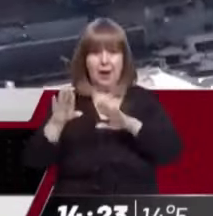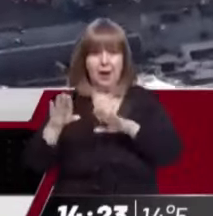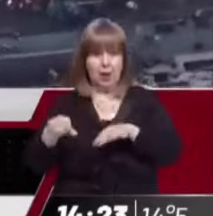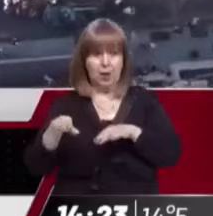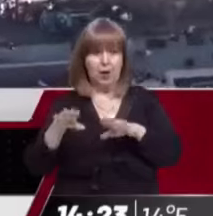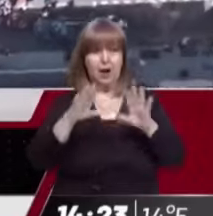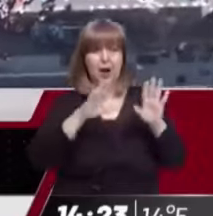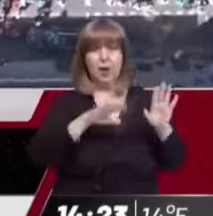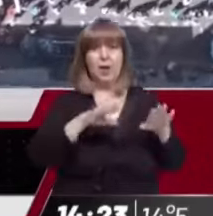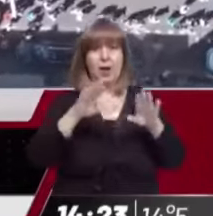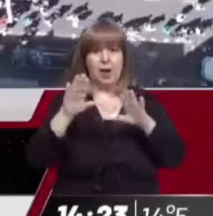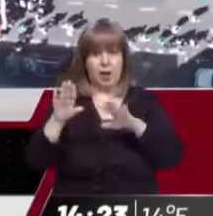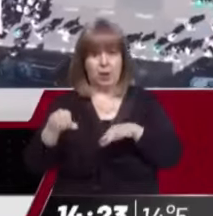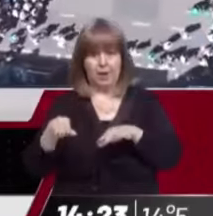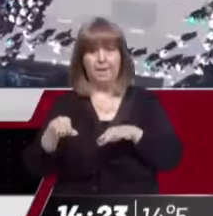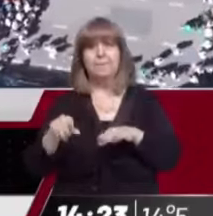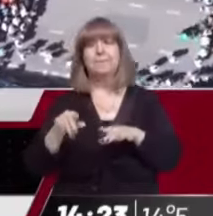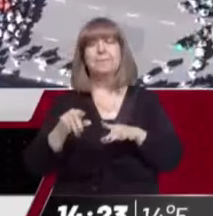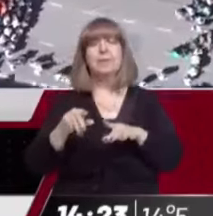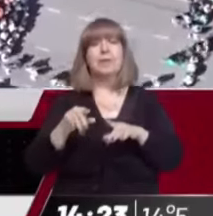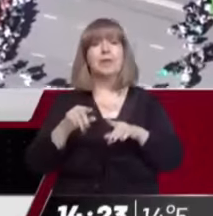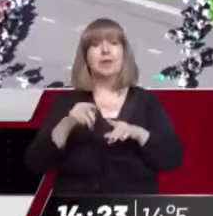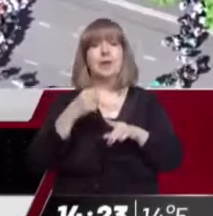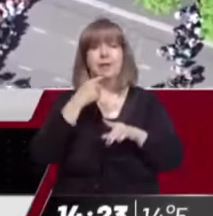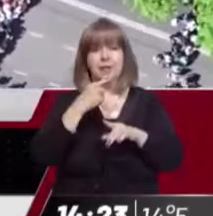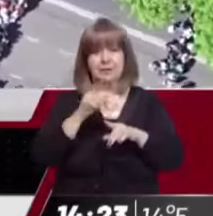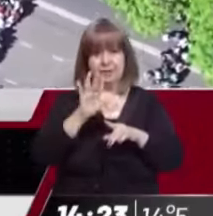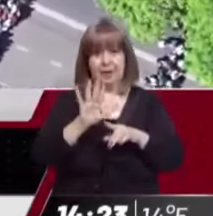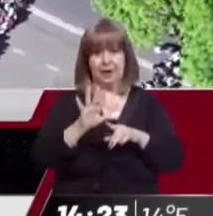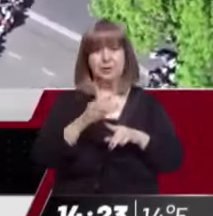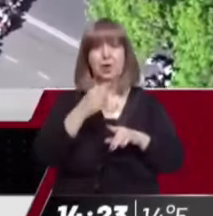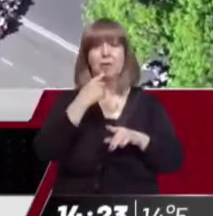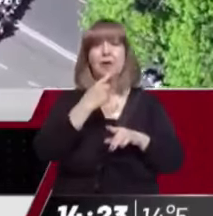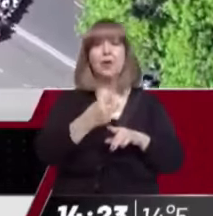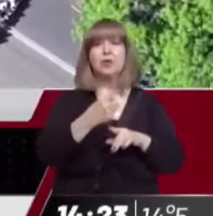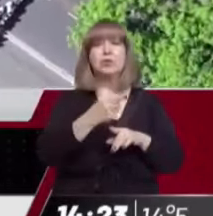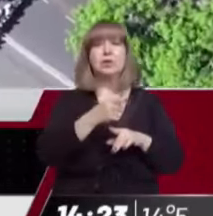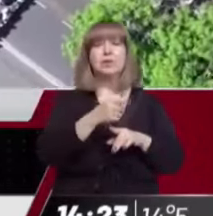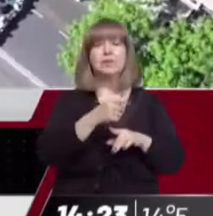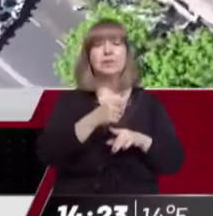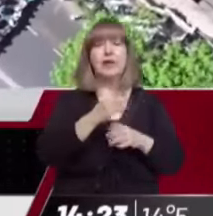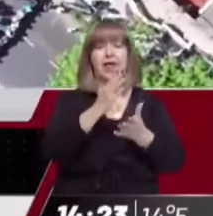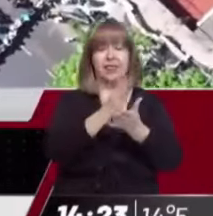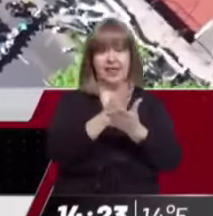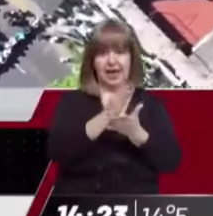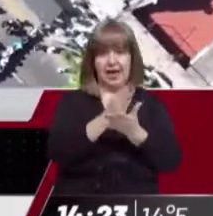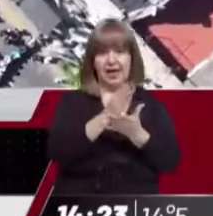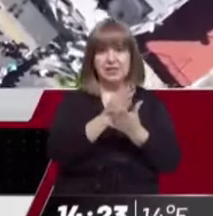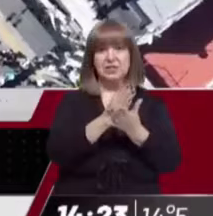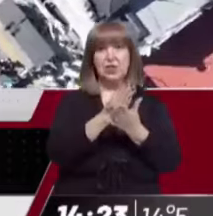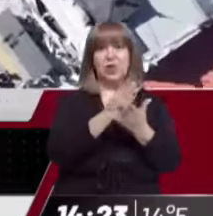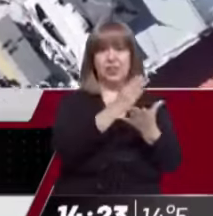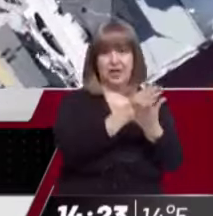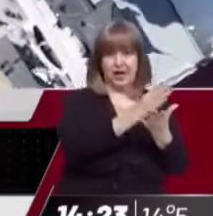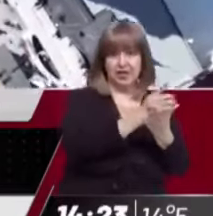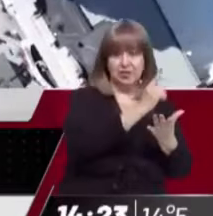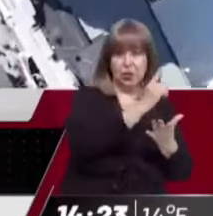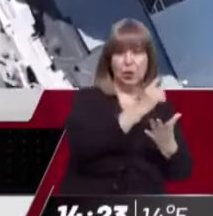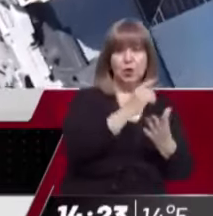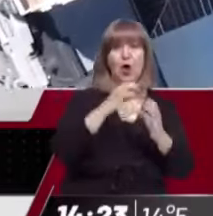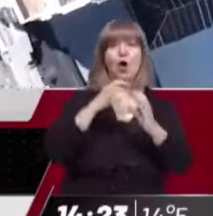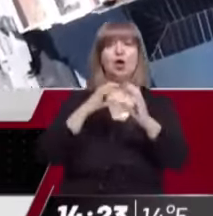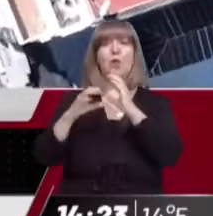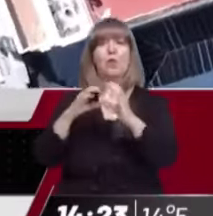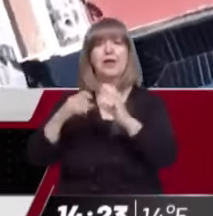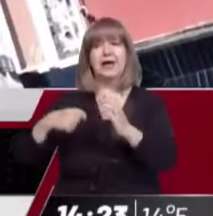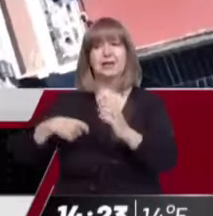contexto, porque se me preguntaron dos carreras, primero, distintas. Se me preguntó la exigencia académica de Derecho con Comunicación Social. Yo no sé cómo es la exigencia